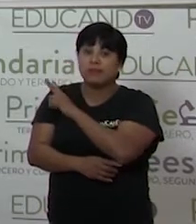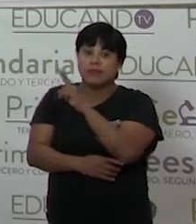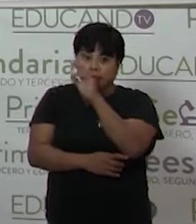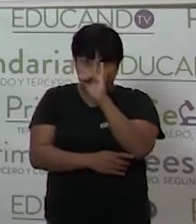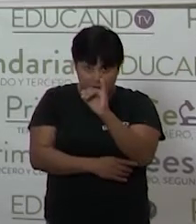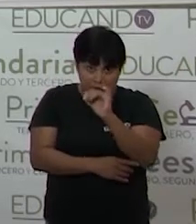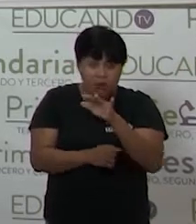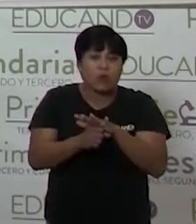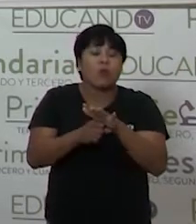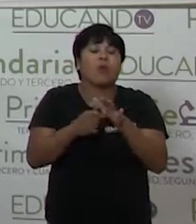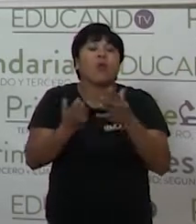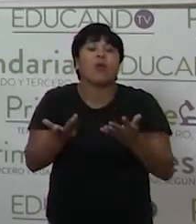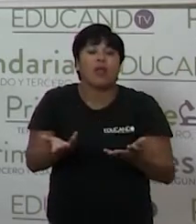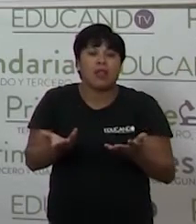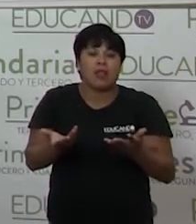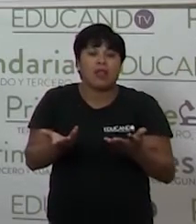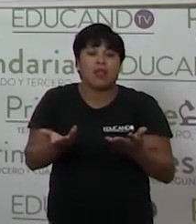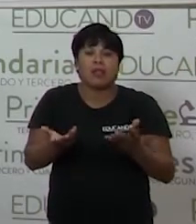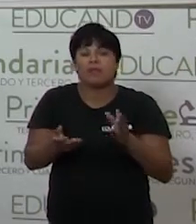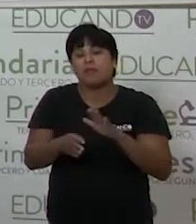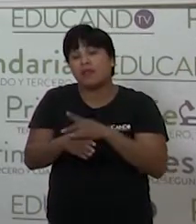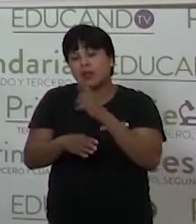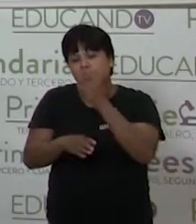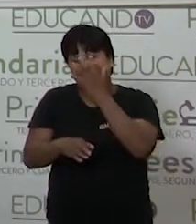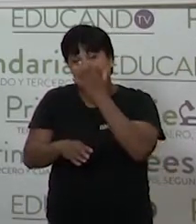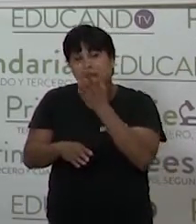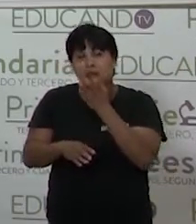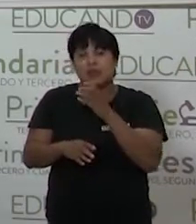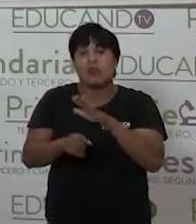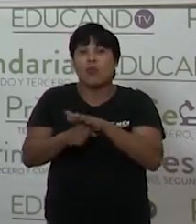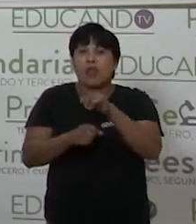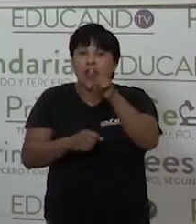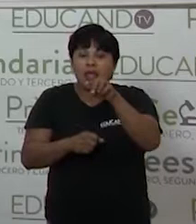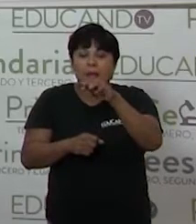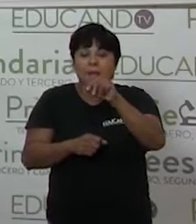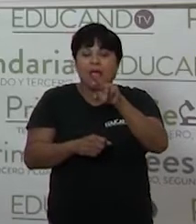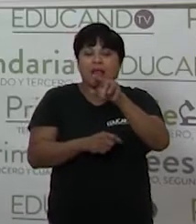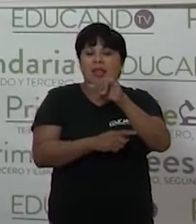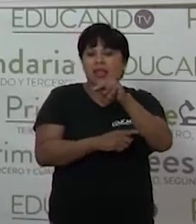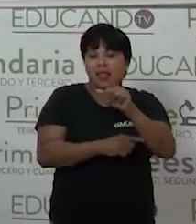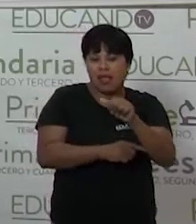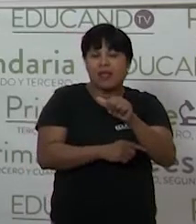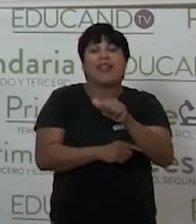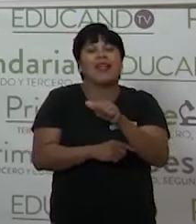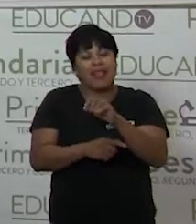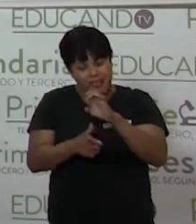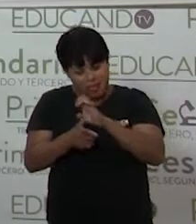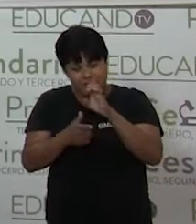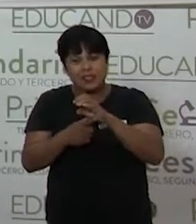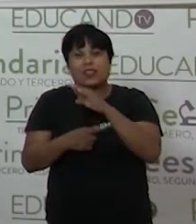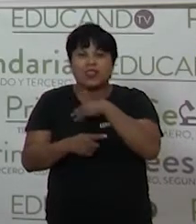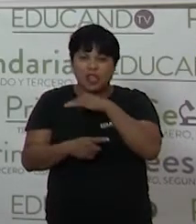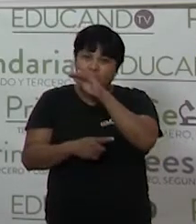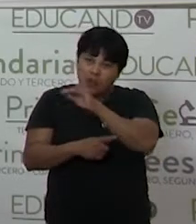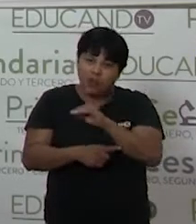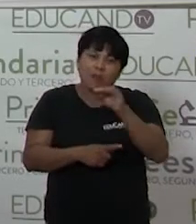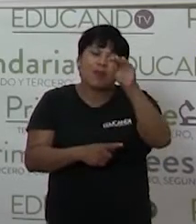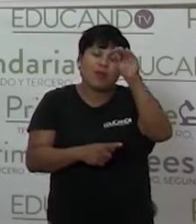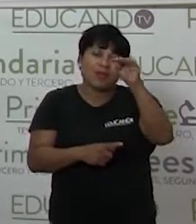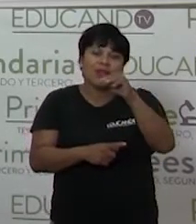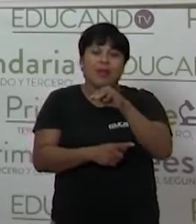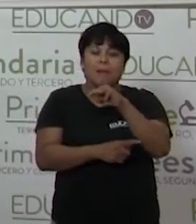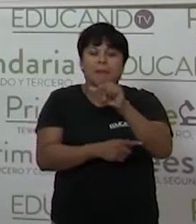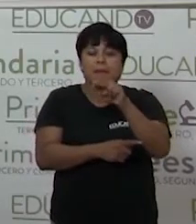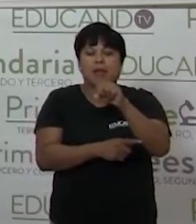con cuál para que no me quede yo tan triste con este aquí dice marina entonces yo aquí voy a escribir